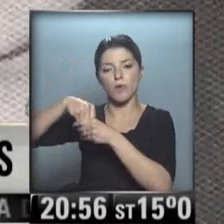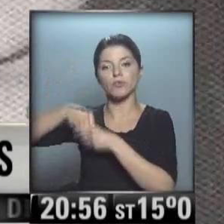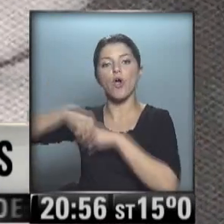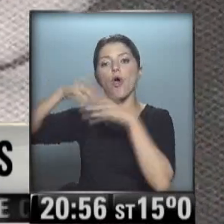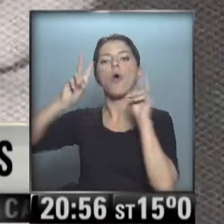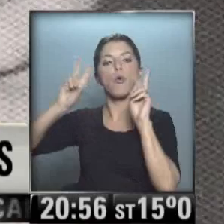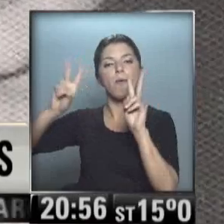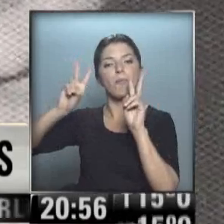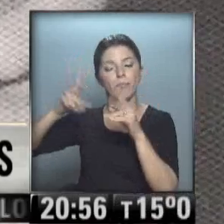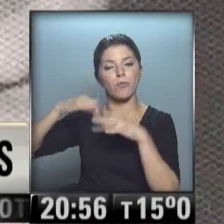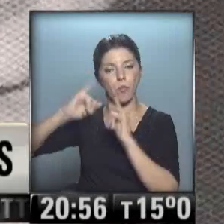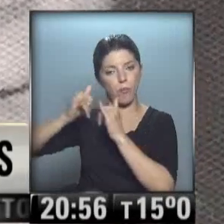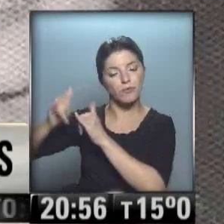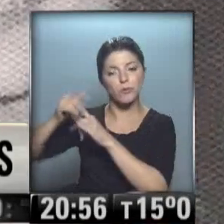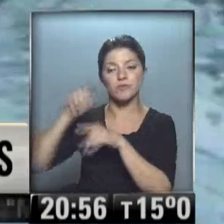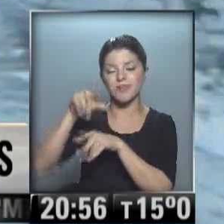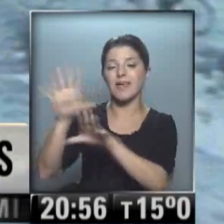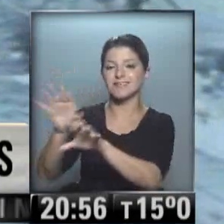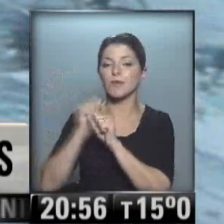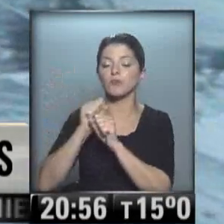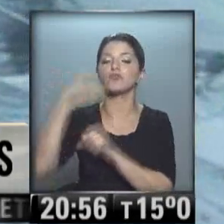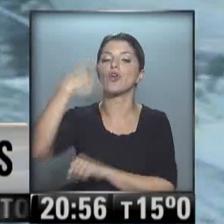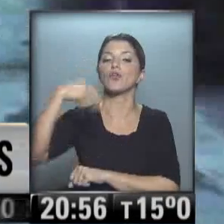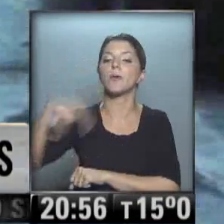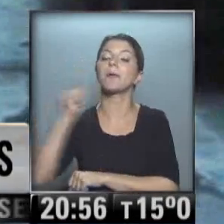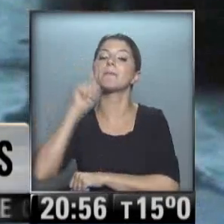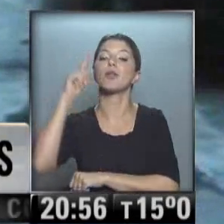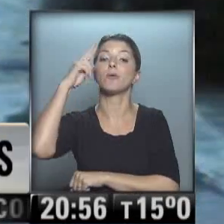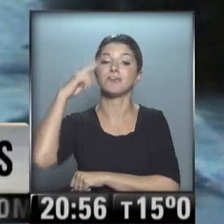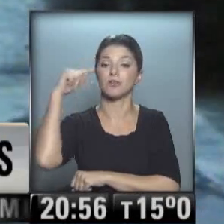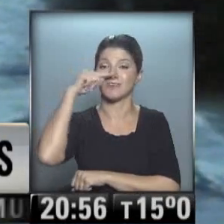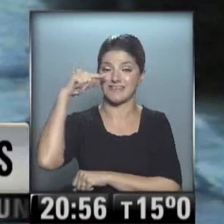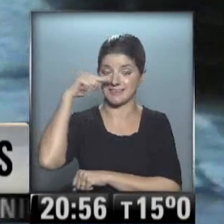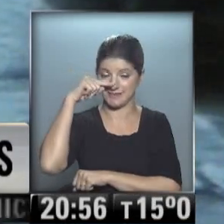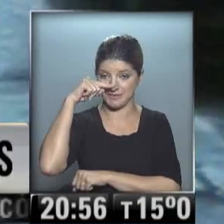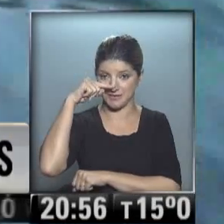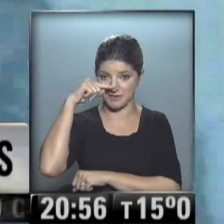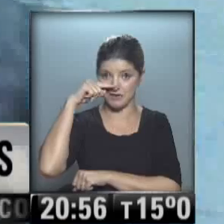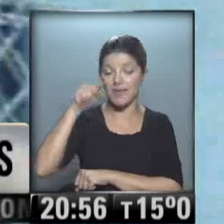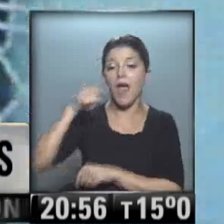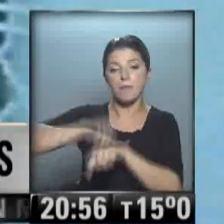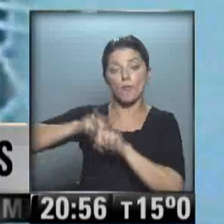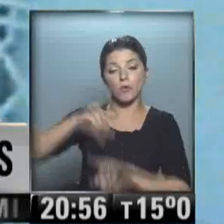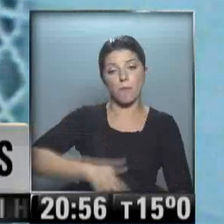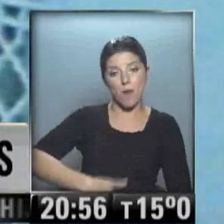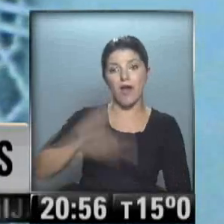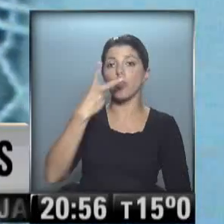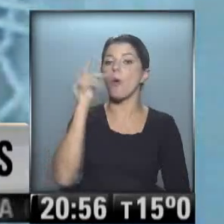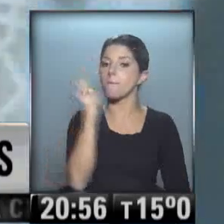Universitaria Peronista, había sido secuestrada en noviembre de 1977, embarazada de